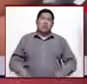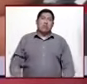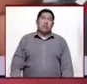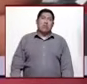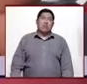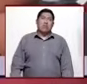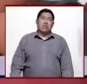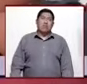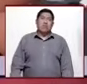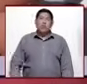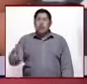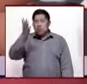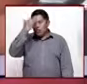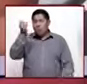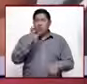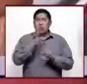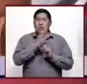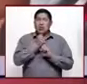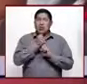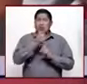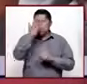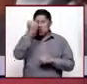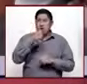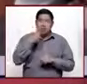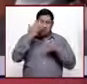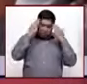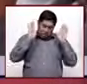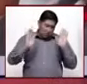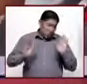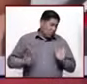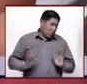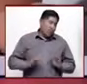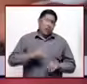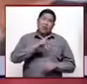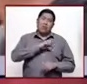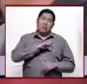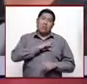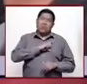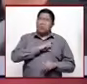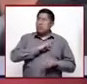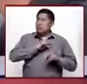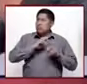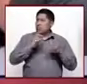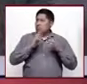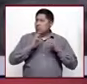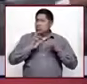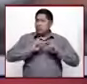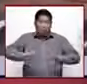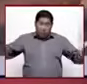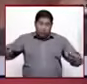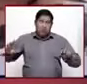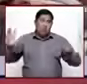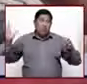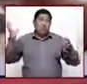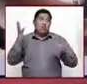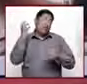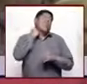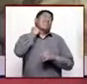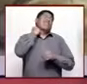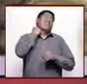¿Qué les han dicho? ¿Por qué les están deteniendo? ¿Qué les han indicado? No sé nada. De por sí estuve echado, han venido a agarrarme. No sé ni de